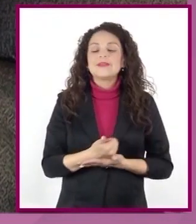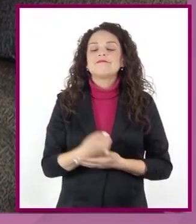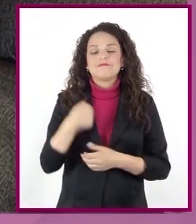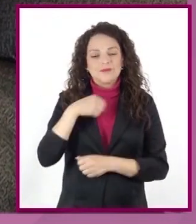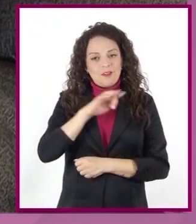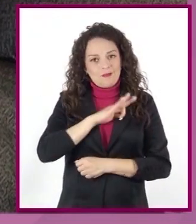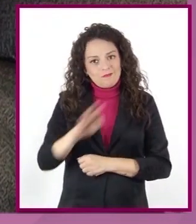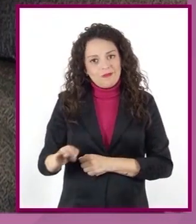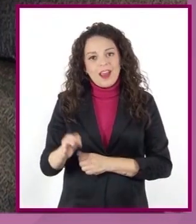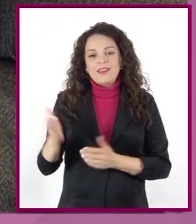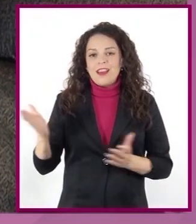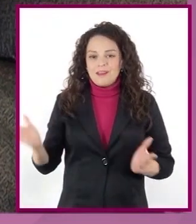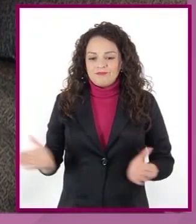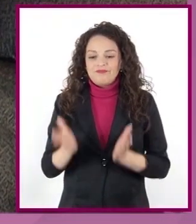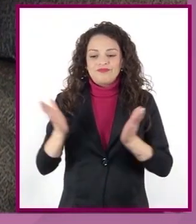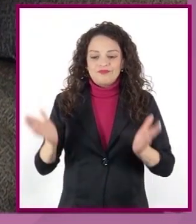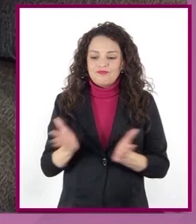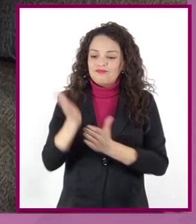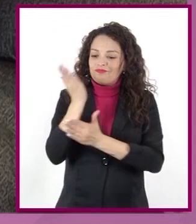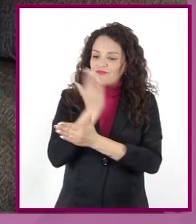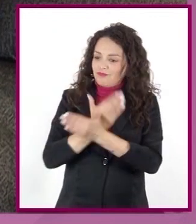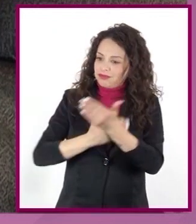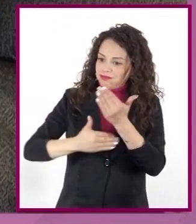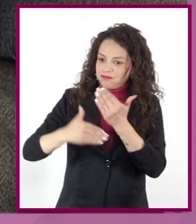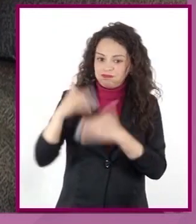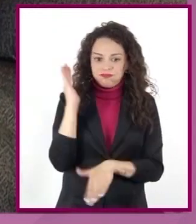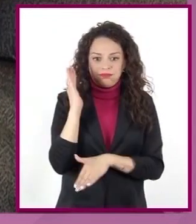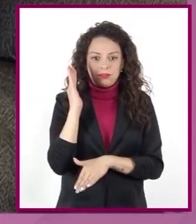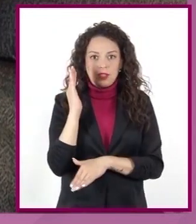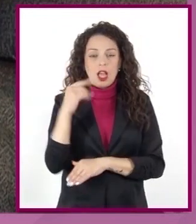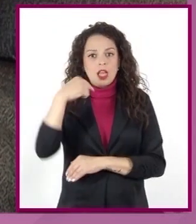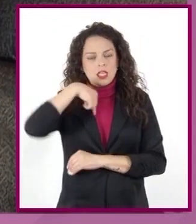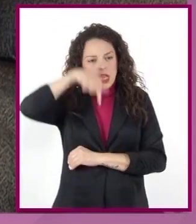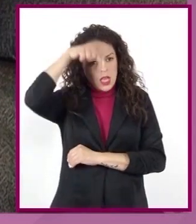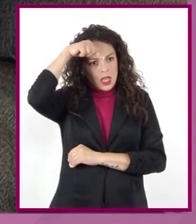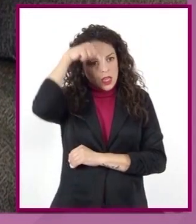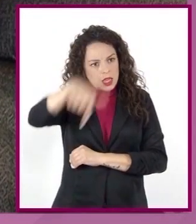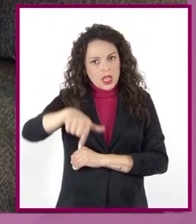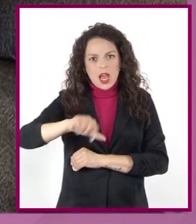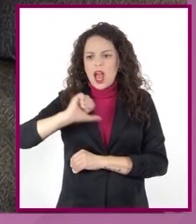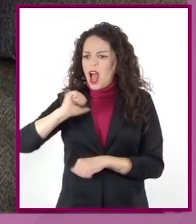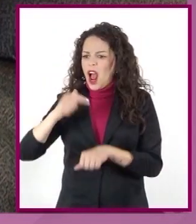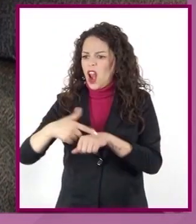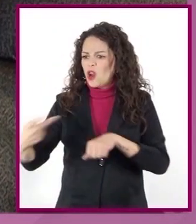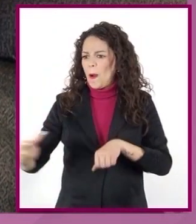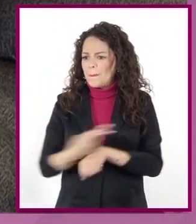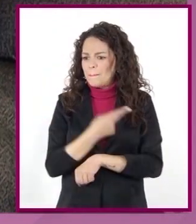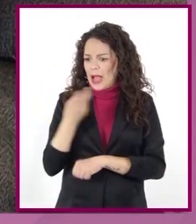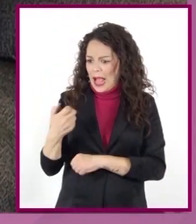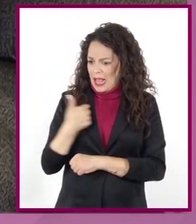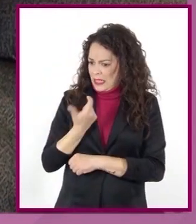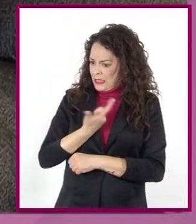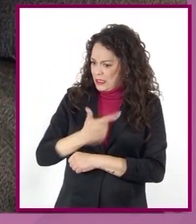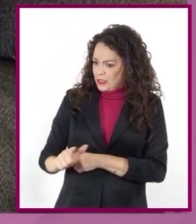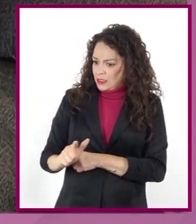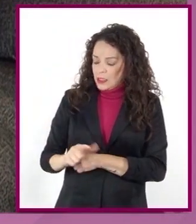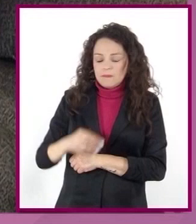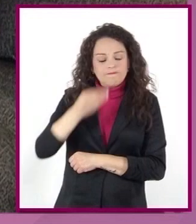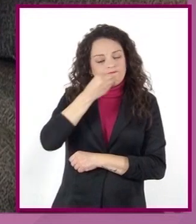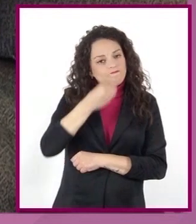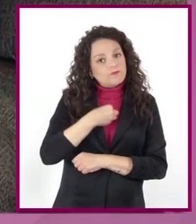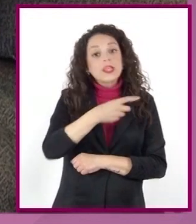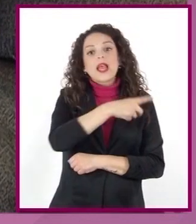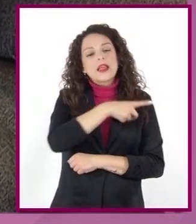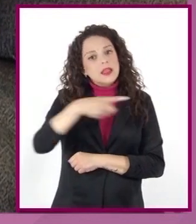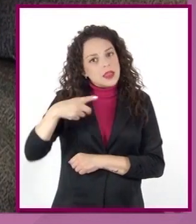nuevo. Y yo me di cuenta que cuando pasa una situación difícil, que cuando algo no nos gusta, Tenemos que hacer frente a ello, tomar